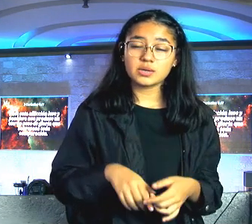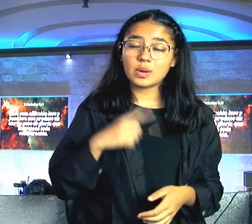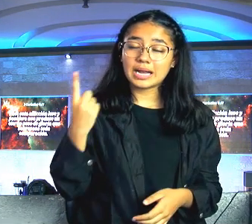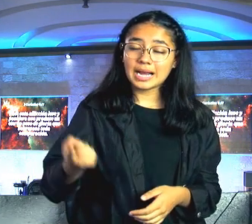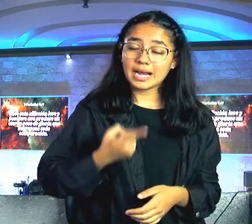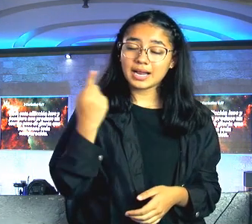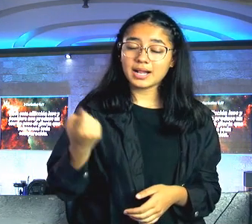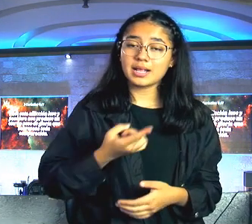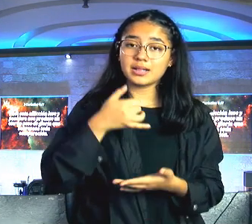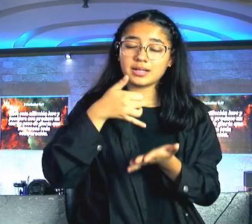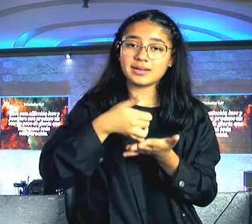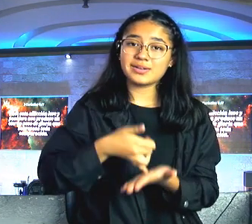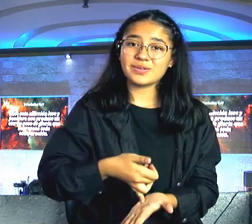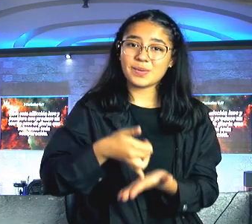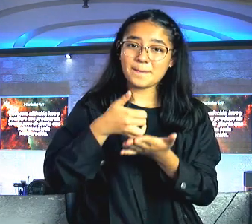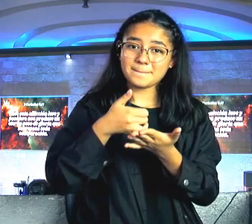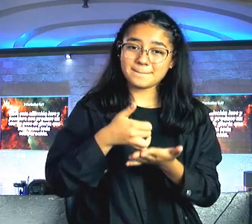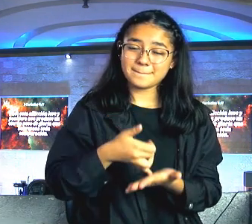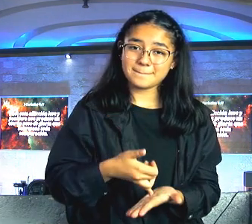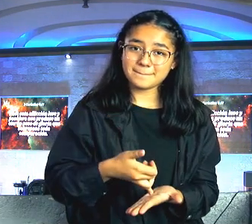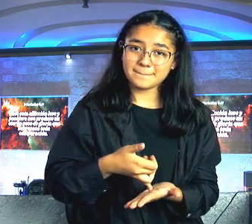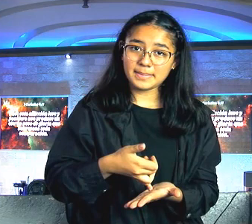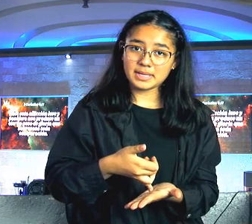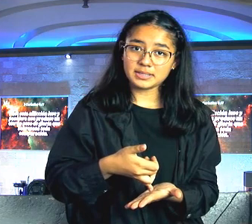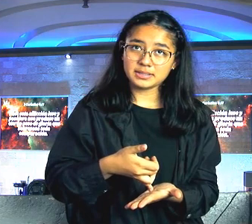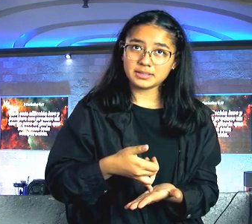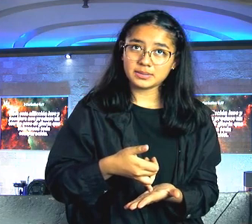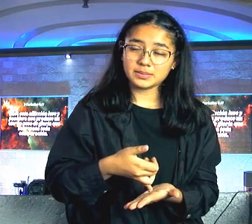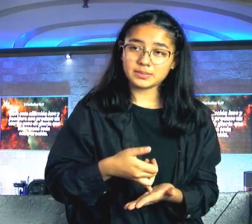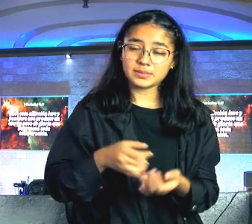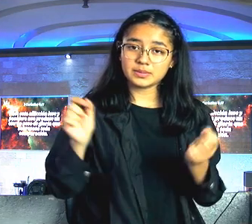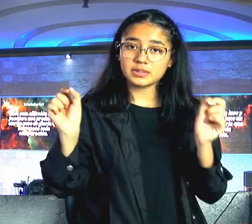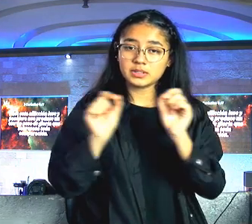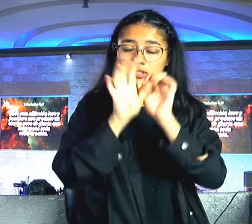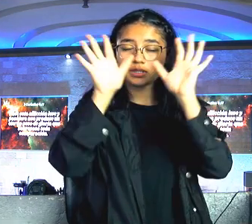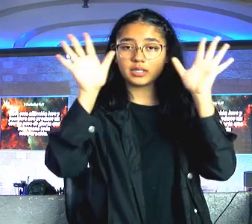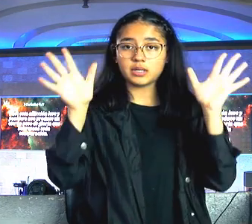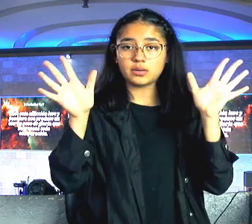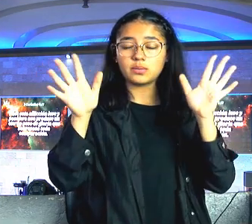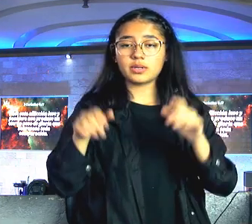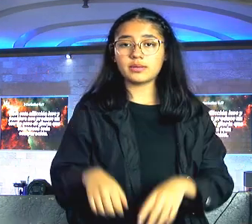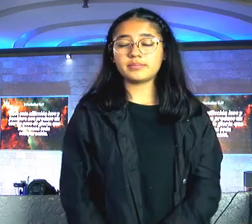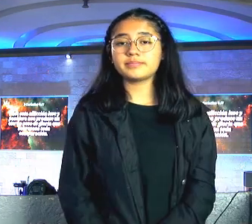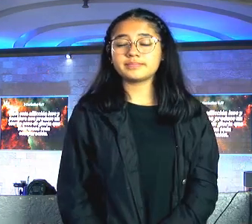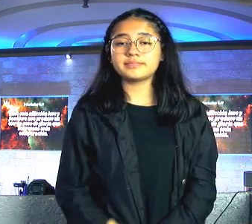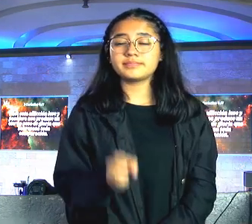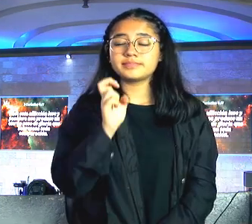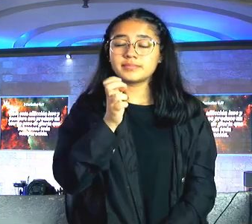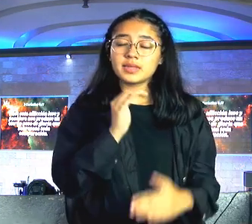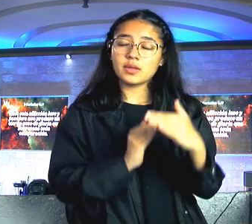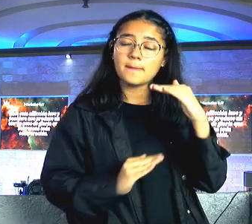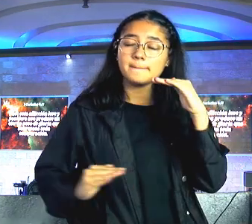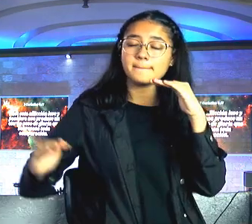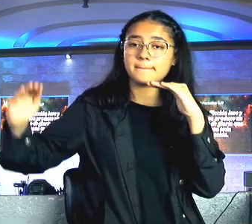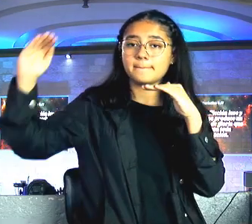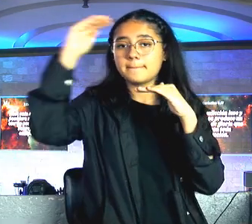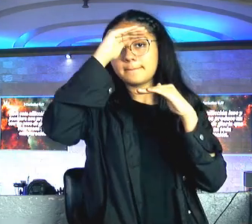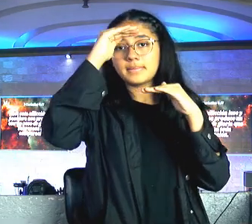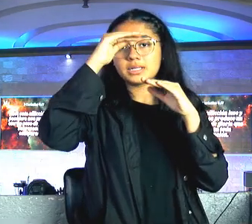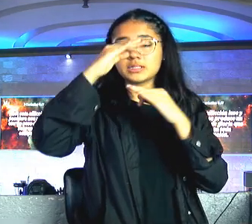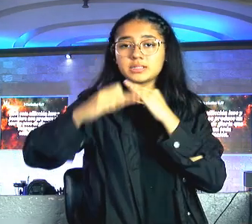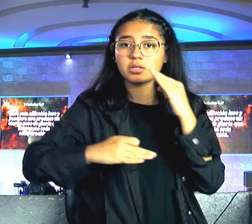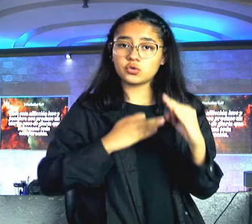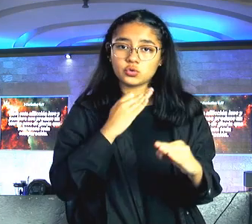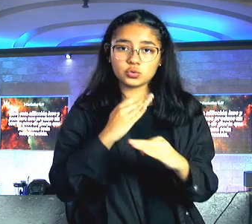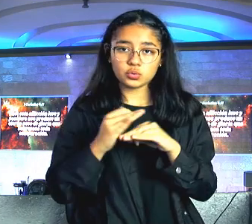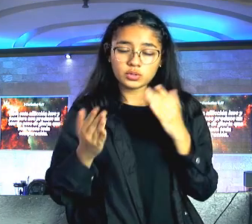qué? ¿Peso de qué? De gloria, que sobrepasa toda